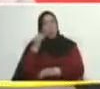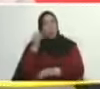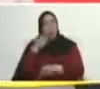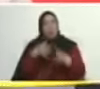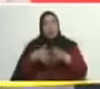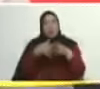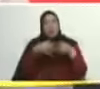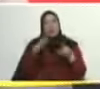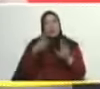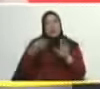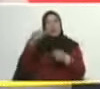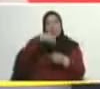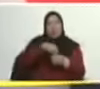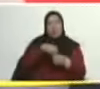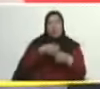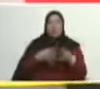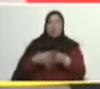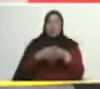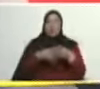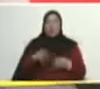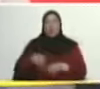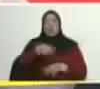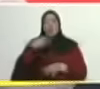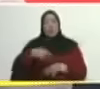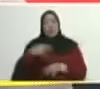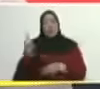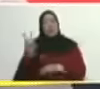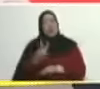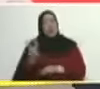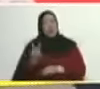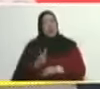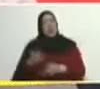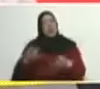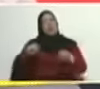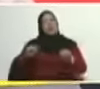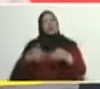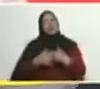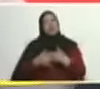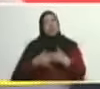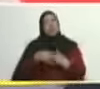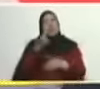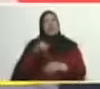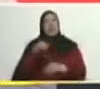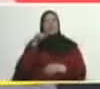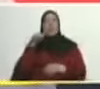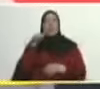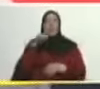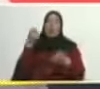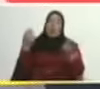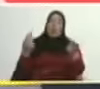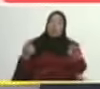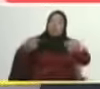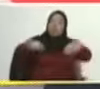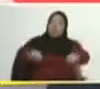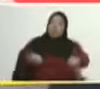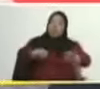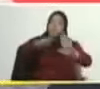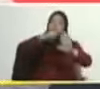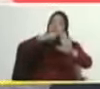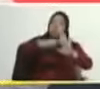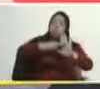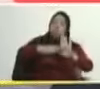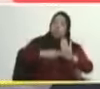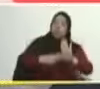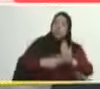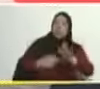influir en el funcionamiento de las instituciones venezolanas. Denunciamos la aplicación de medidas coercitivas